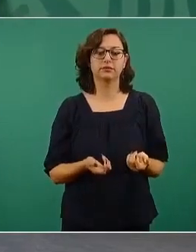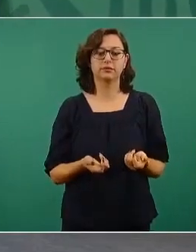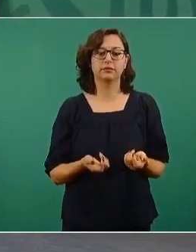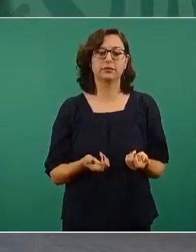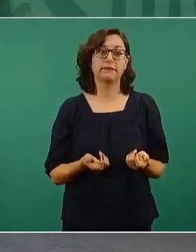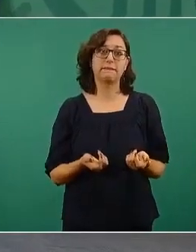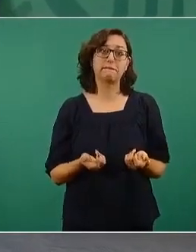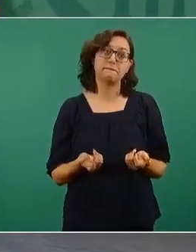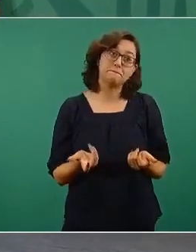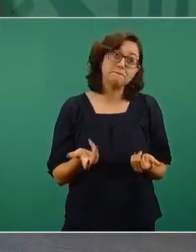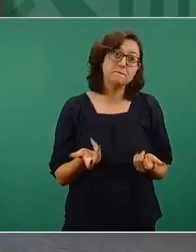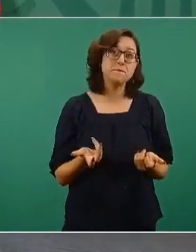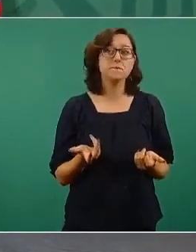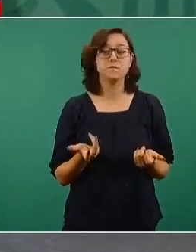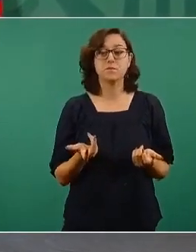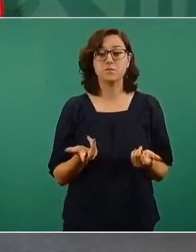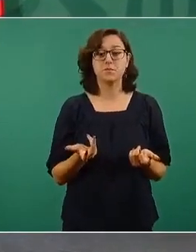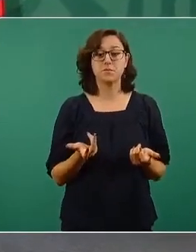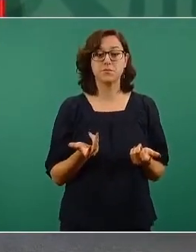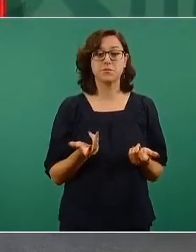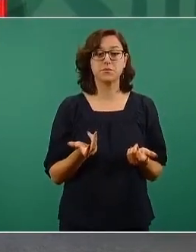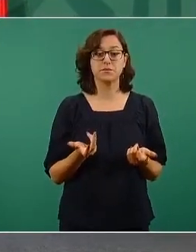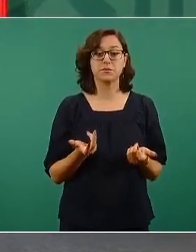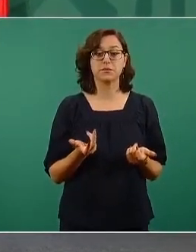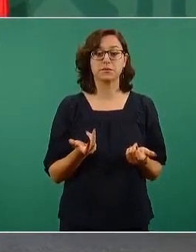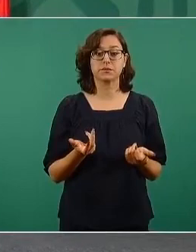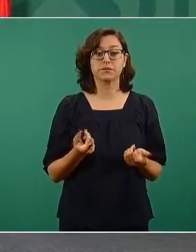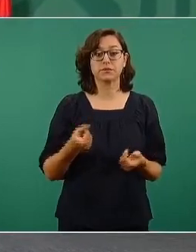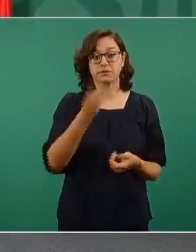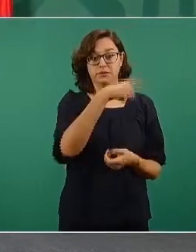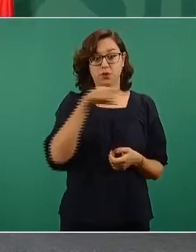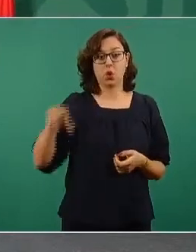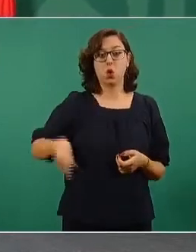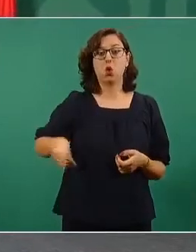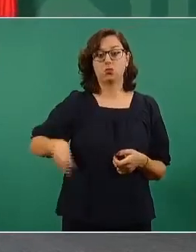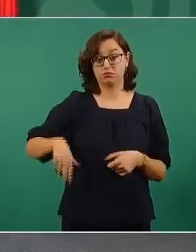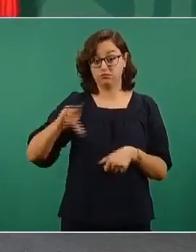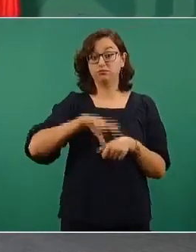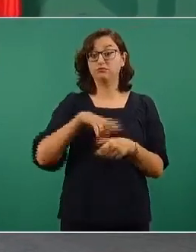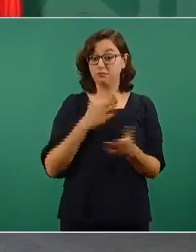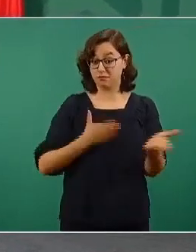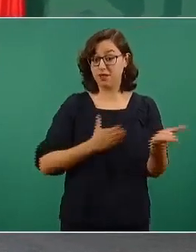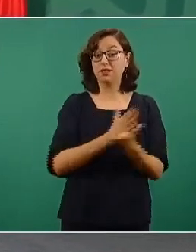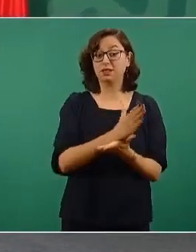Les diría que tenían mano los gobernadores